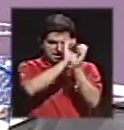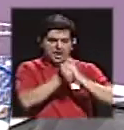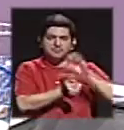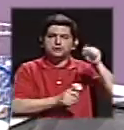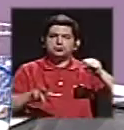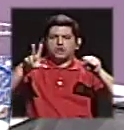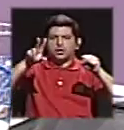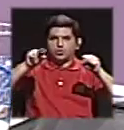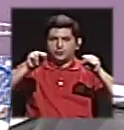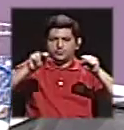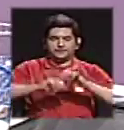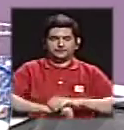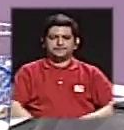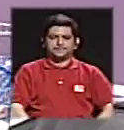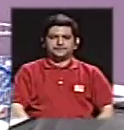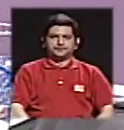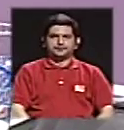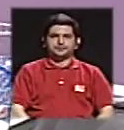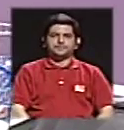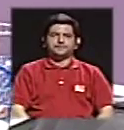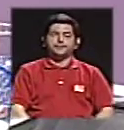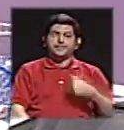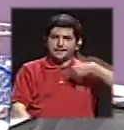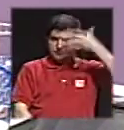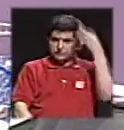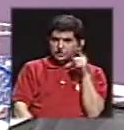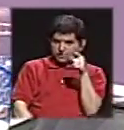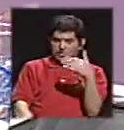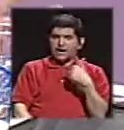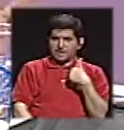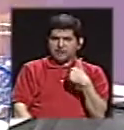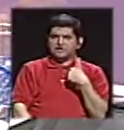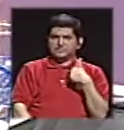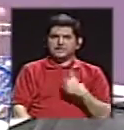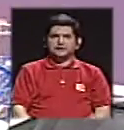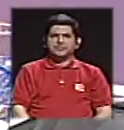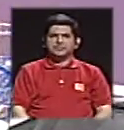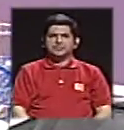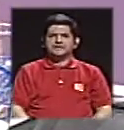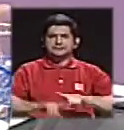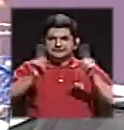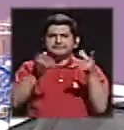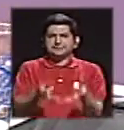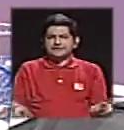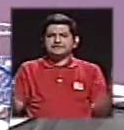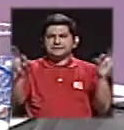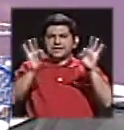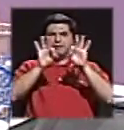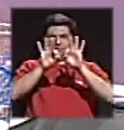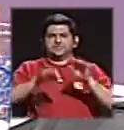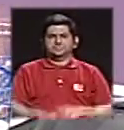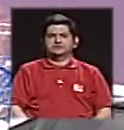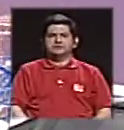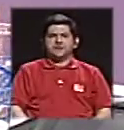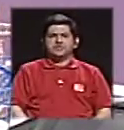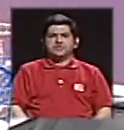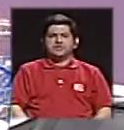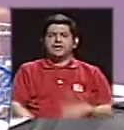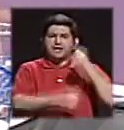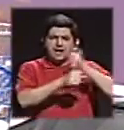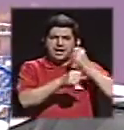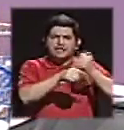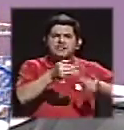no hacerlas. Entonces, creo que ahí hay hay algunas diferencias importantes. Hay diferencias en cuanto al